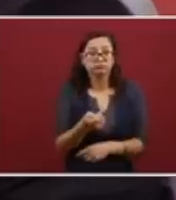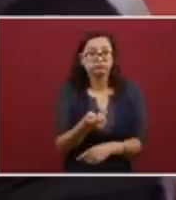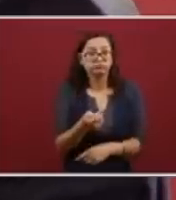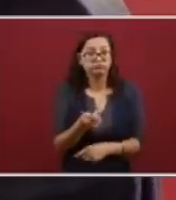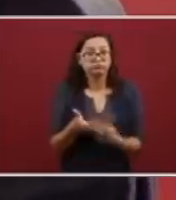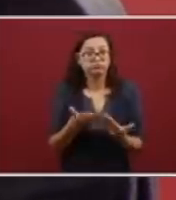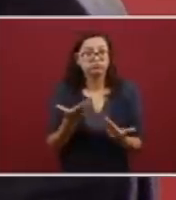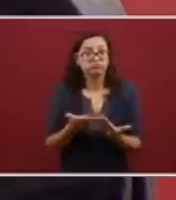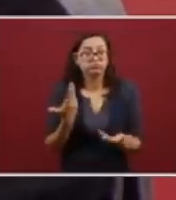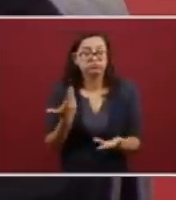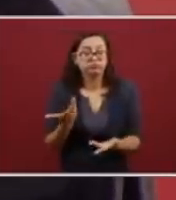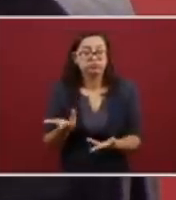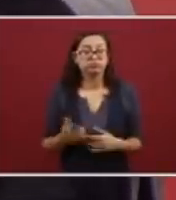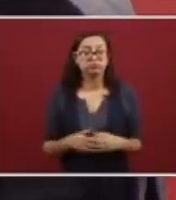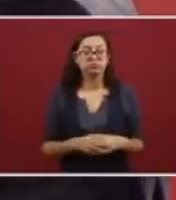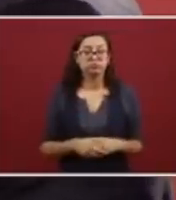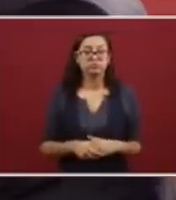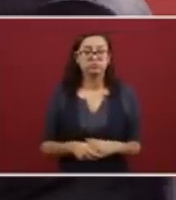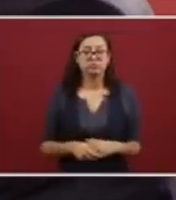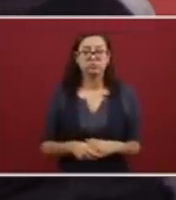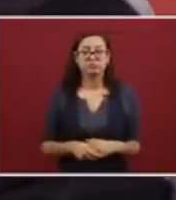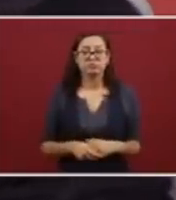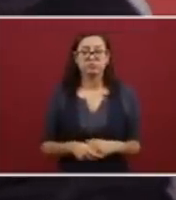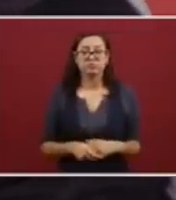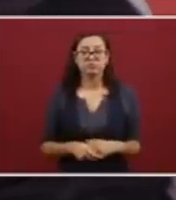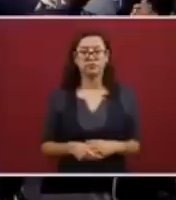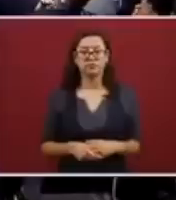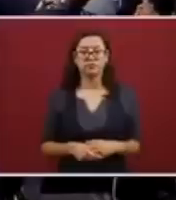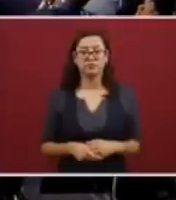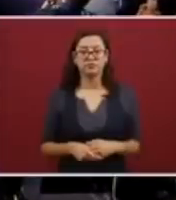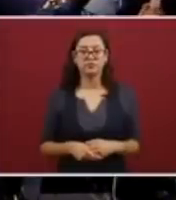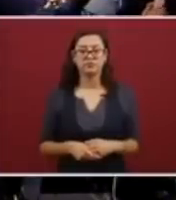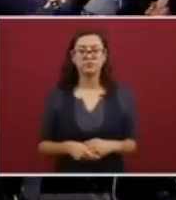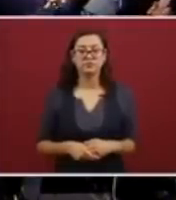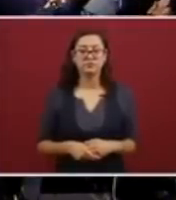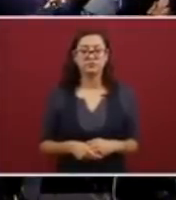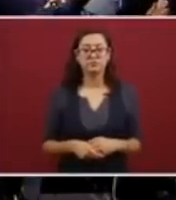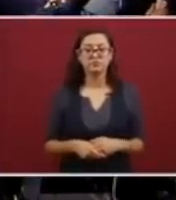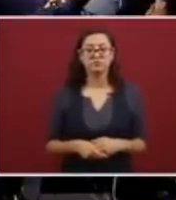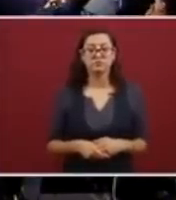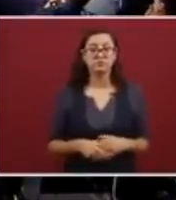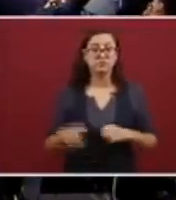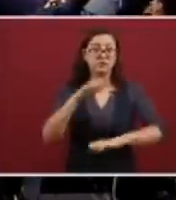las grandes empresas transnacionales